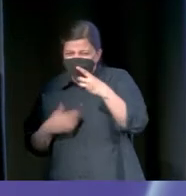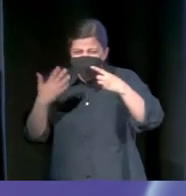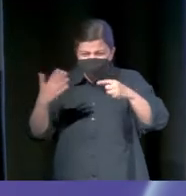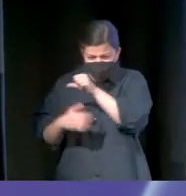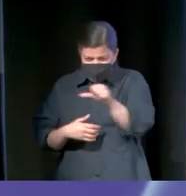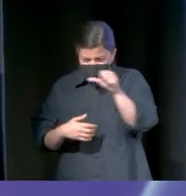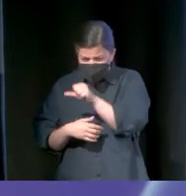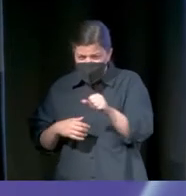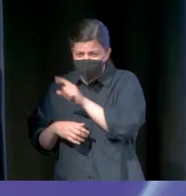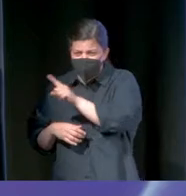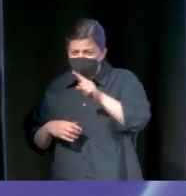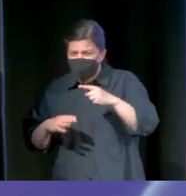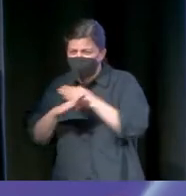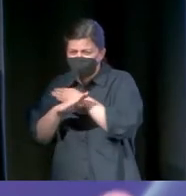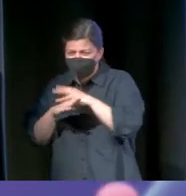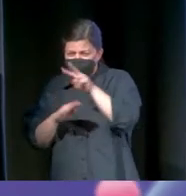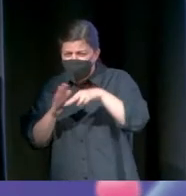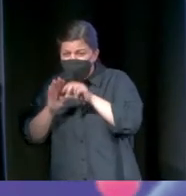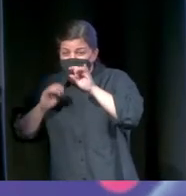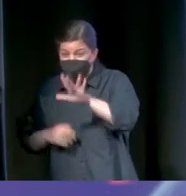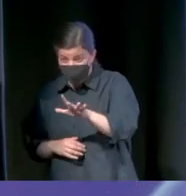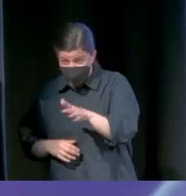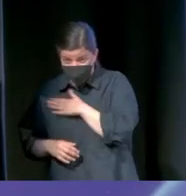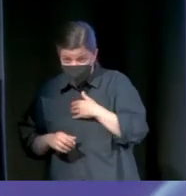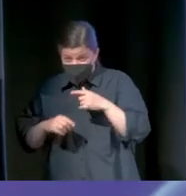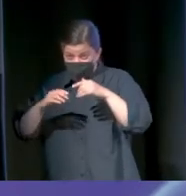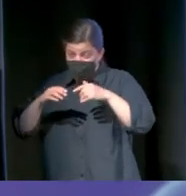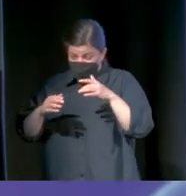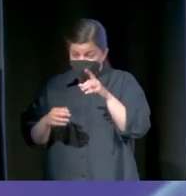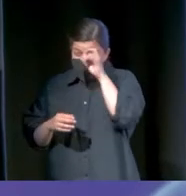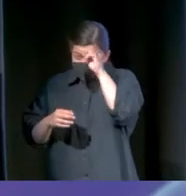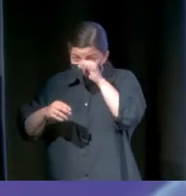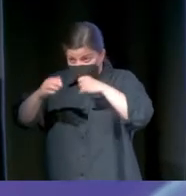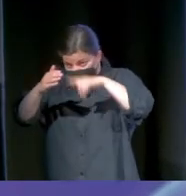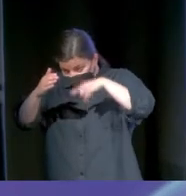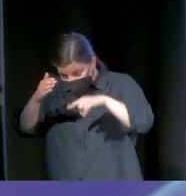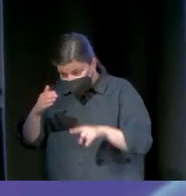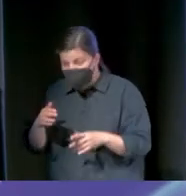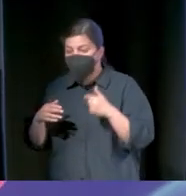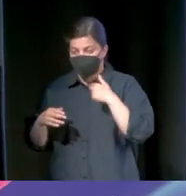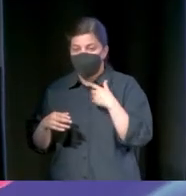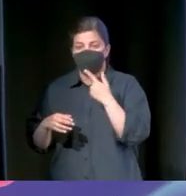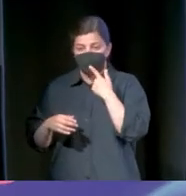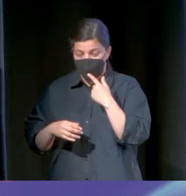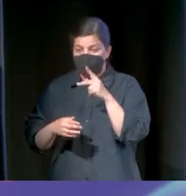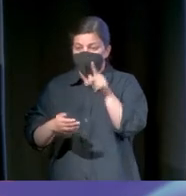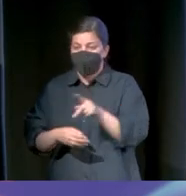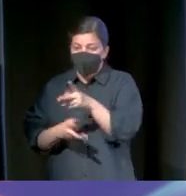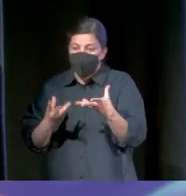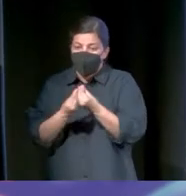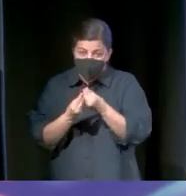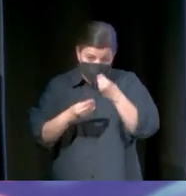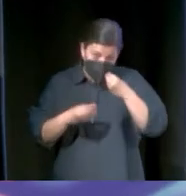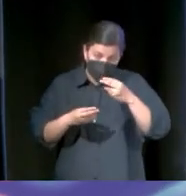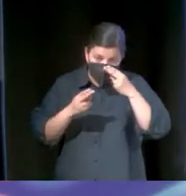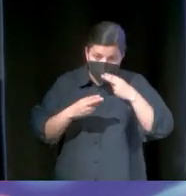11 de octubre del 2000 se ha medido muy atrás en instagram y yo había puesto tatuar con un público que no anima porque claro